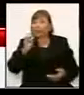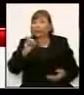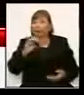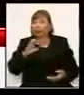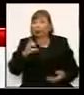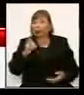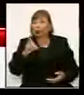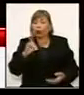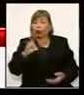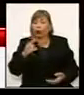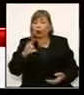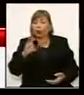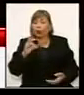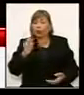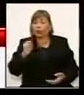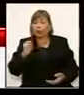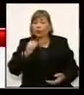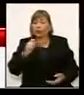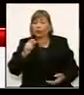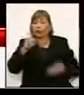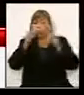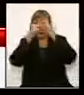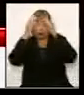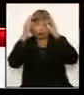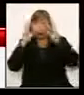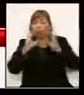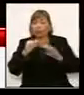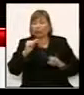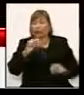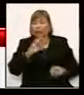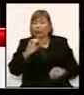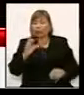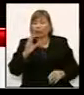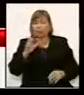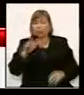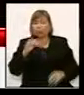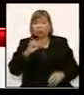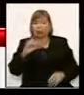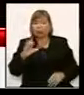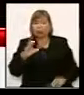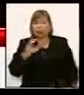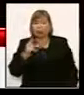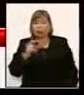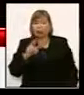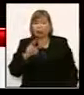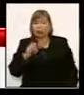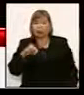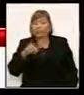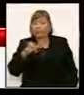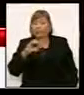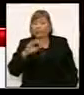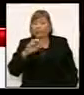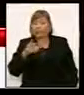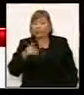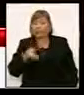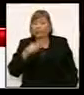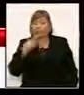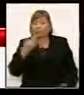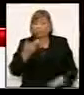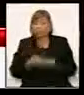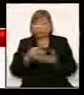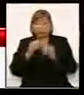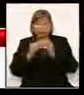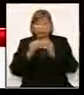Morales Duárez, en la avenida Santa Rosa, en la avenida Cantacallao y en la avenida Chillón Trapiche. Ahí se viene realizando acciones de